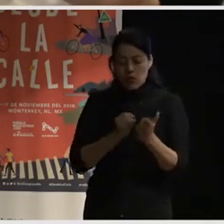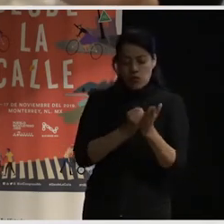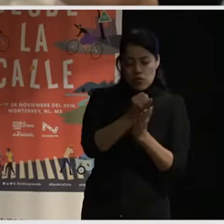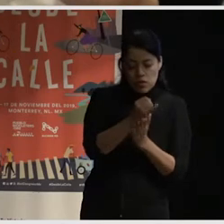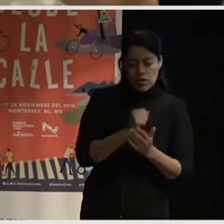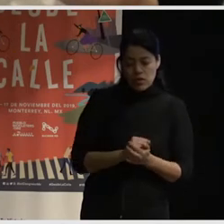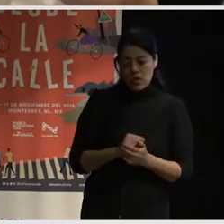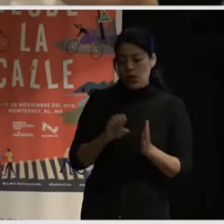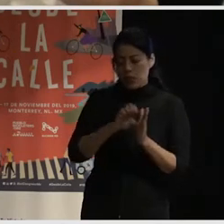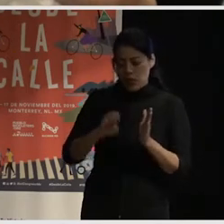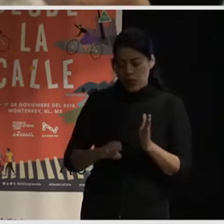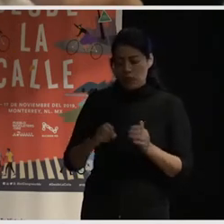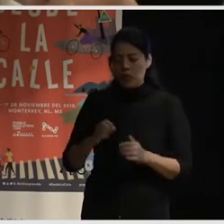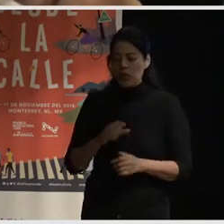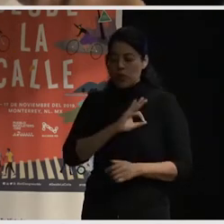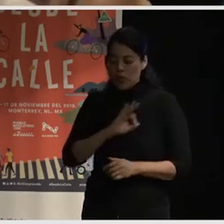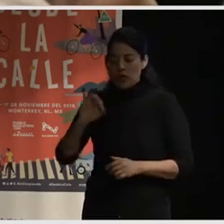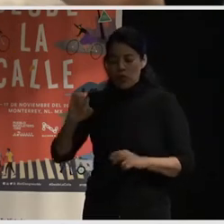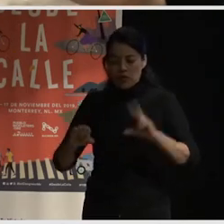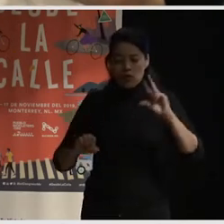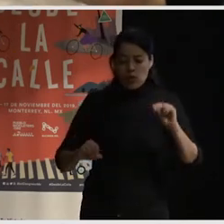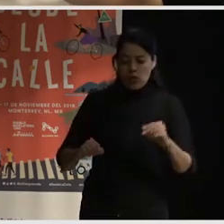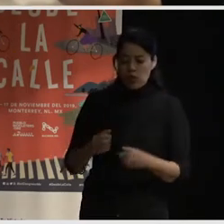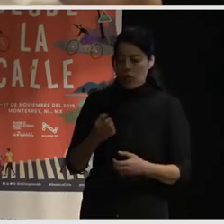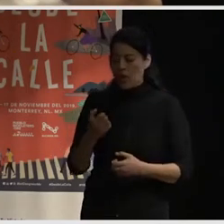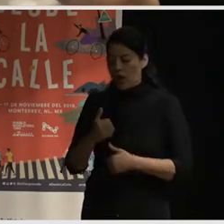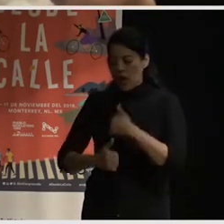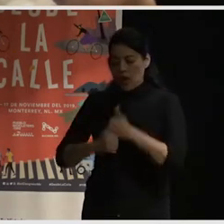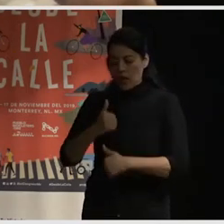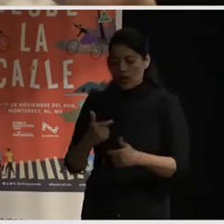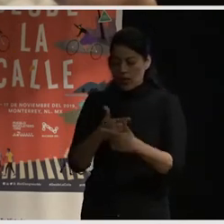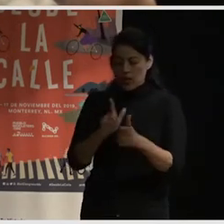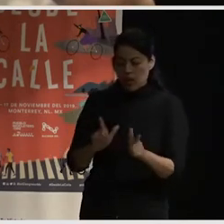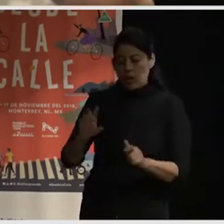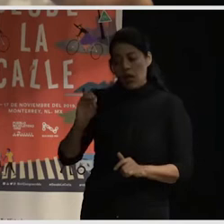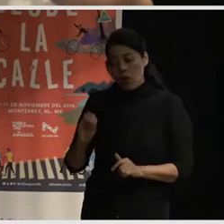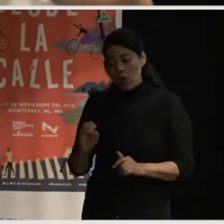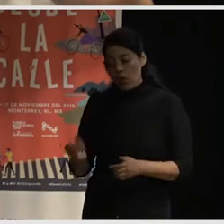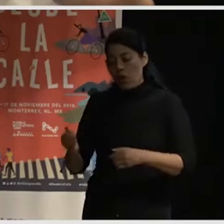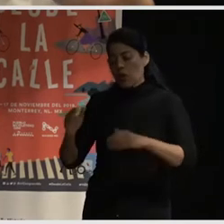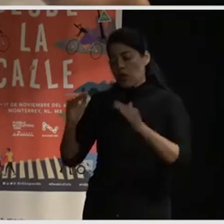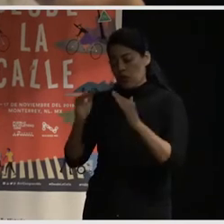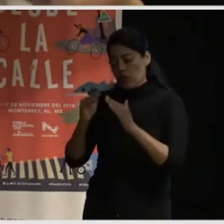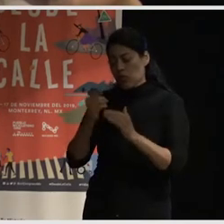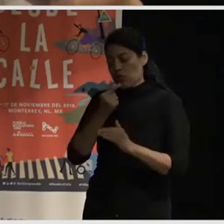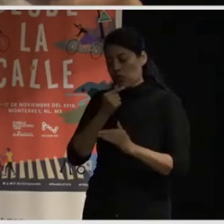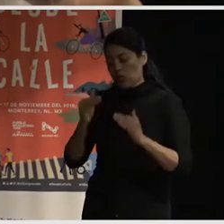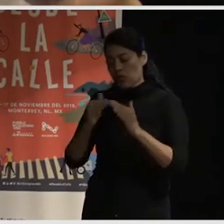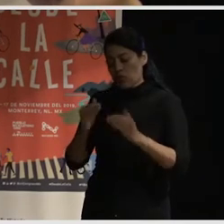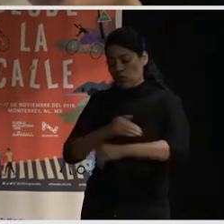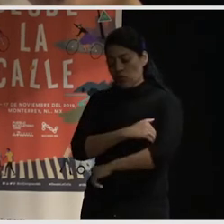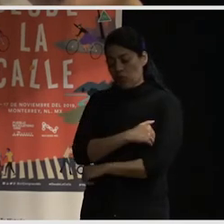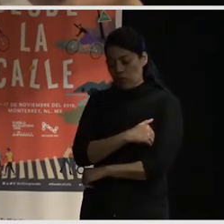si se realizan actividades al aire libre o es mejor resguardar a los pequeños también hemos esté